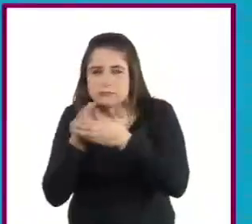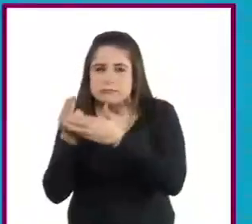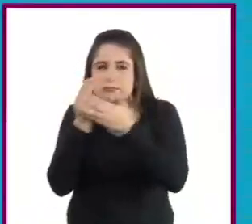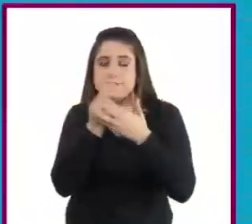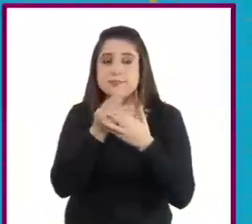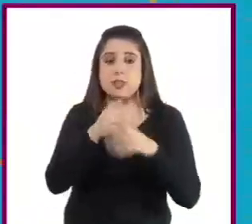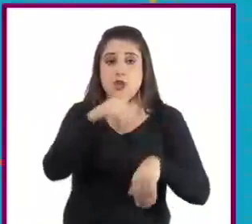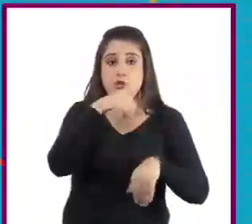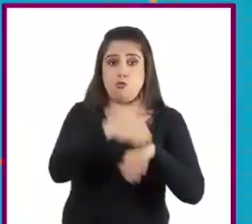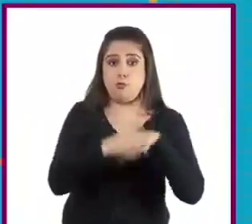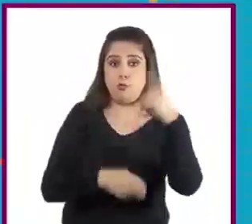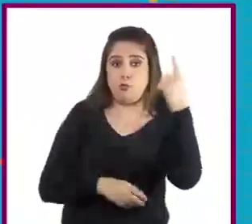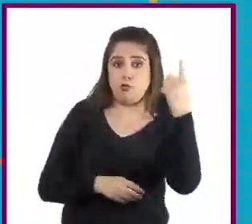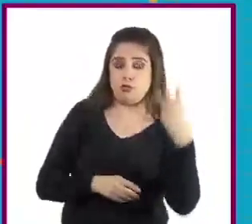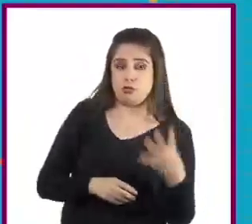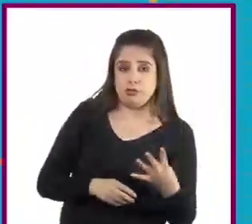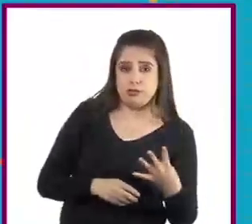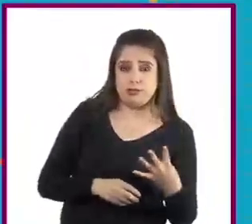con numeración,